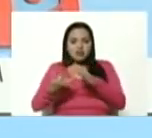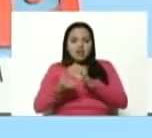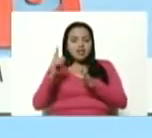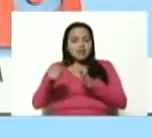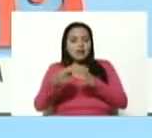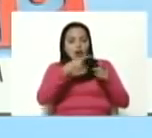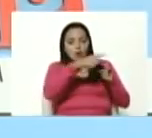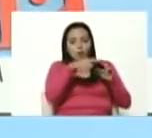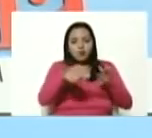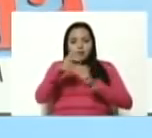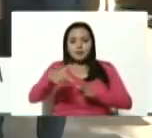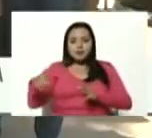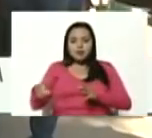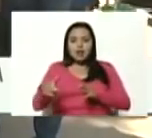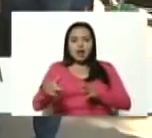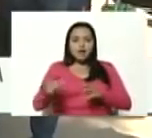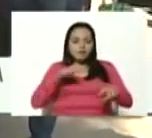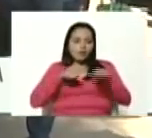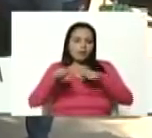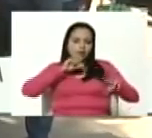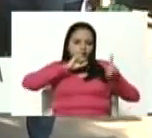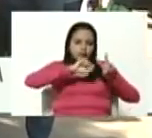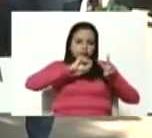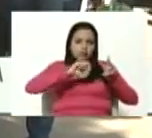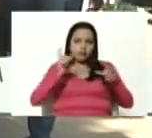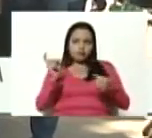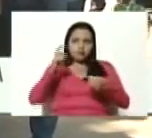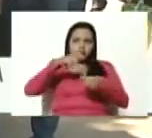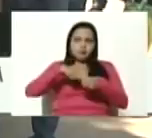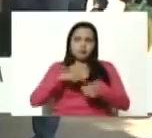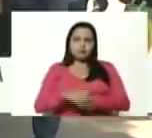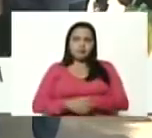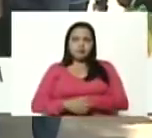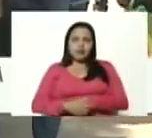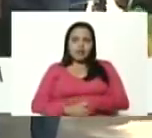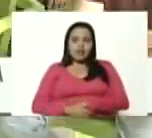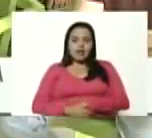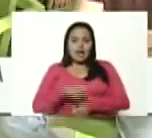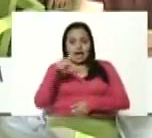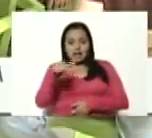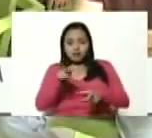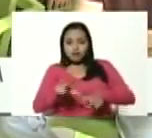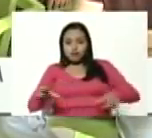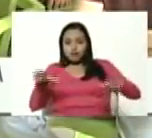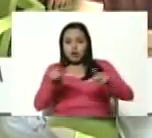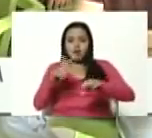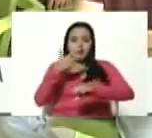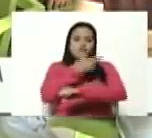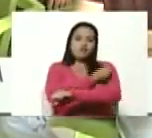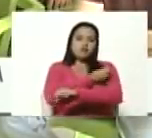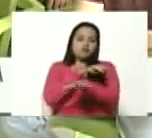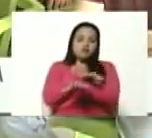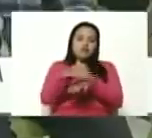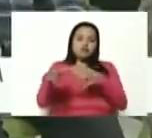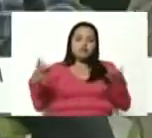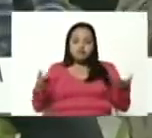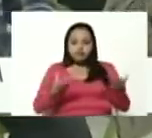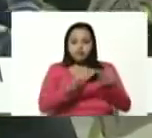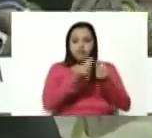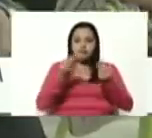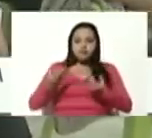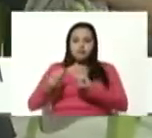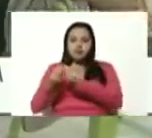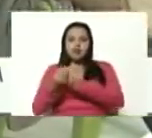las brigadistas del movimiento Somos Venezuela. Estamos en este punto de vacunación masiva, acompañando a